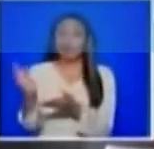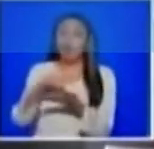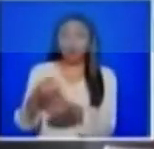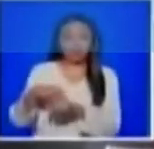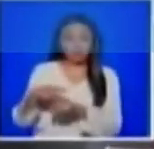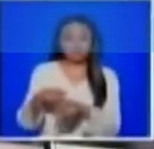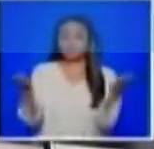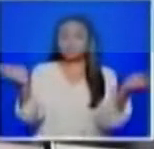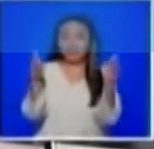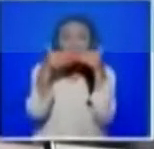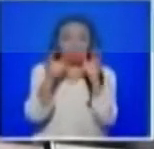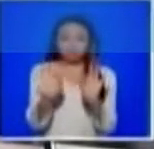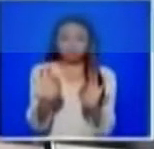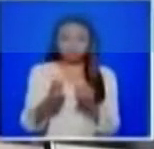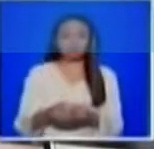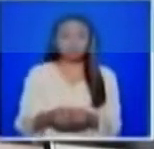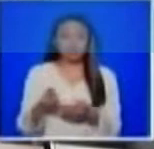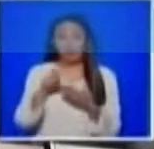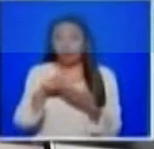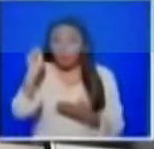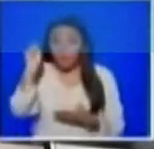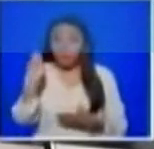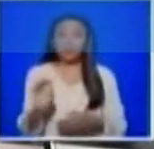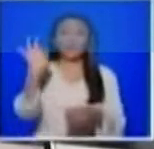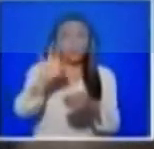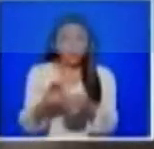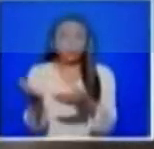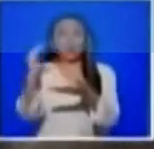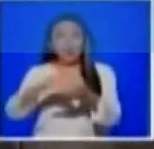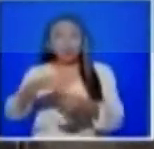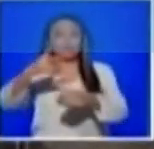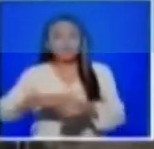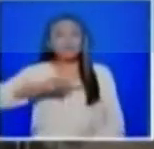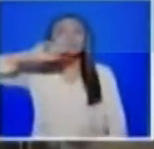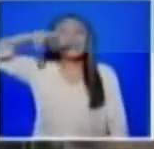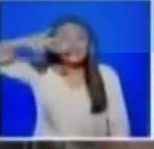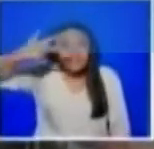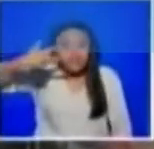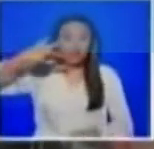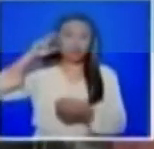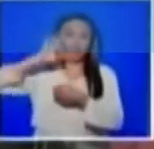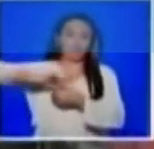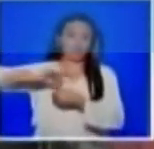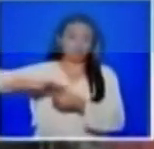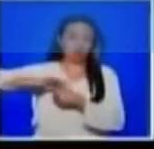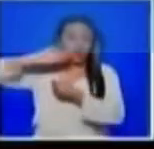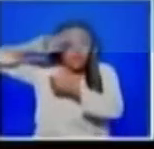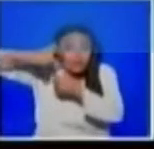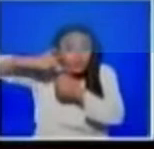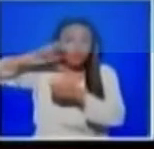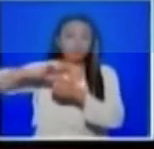que todo quede cerrado. Aprobada, se votó nuevamente. Era la tercera votación por el cese del presidente de la